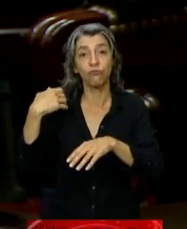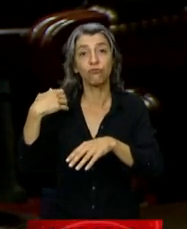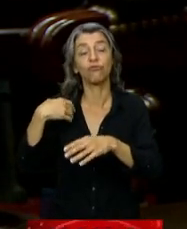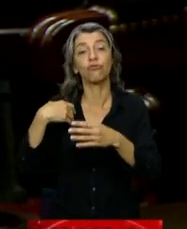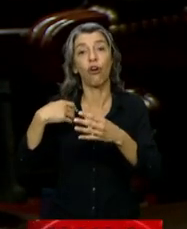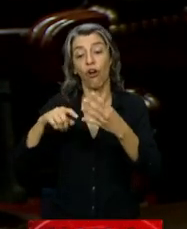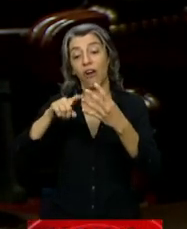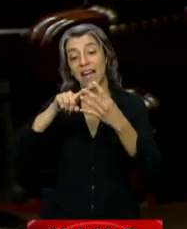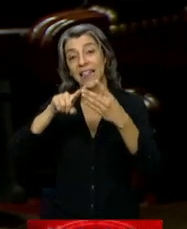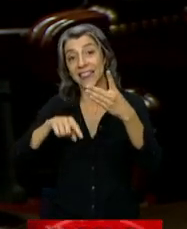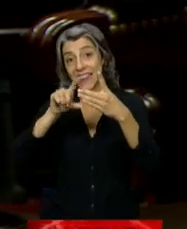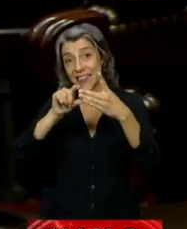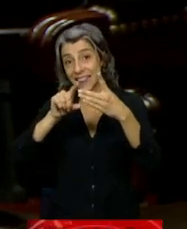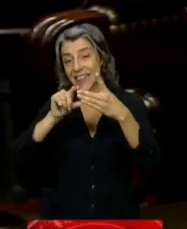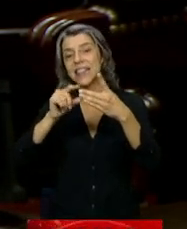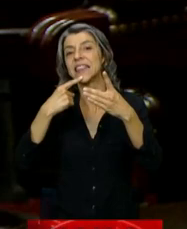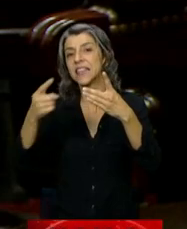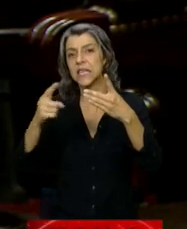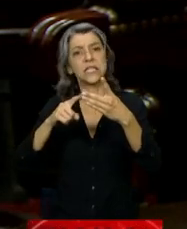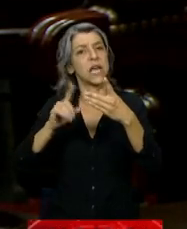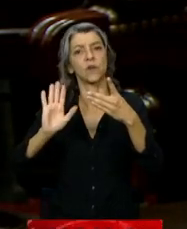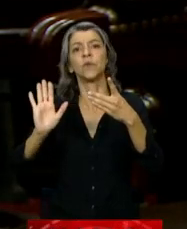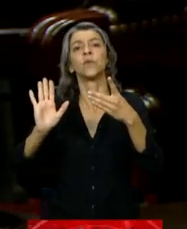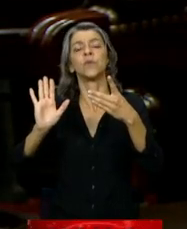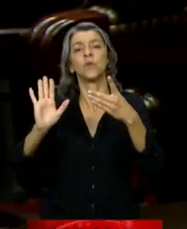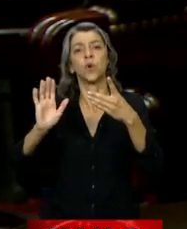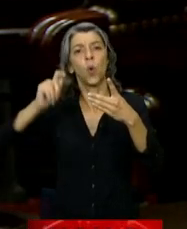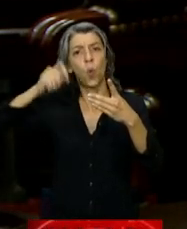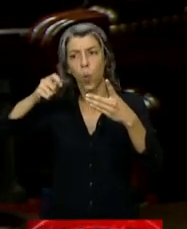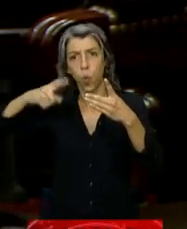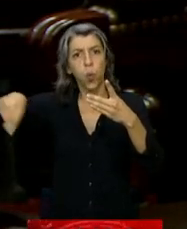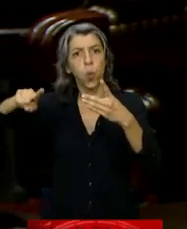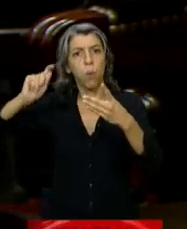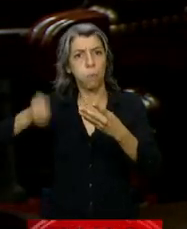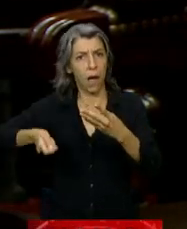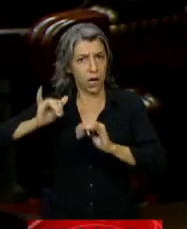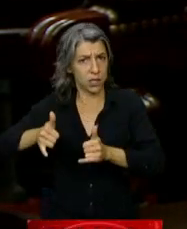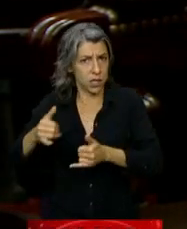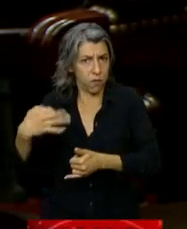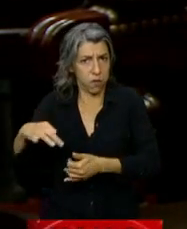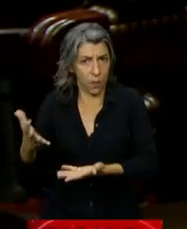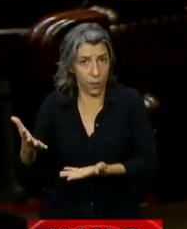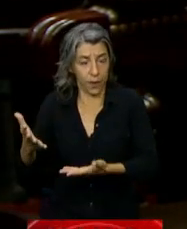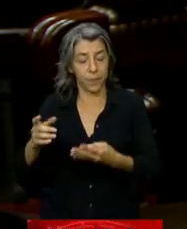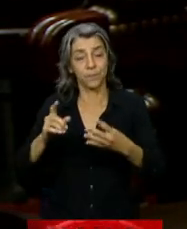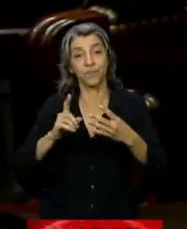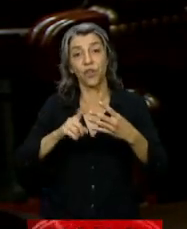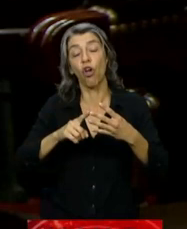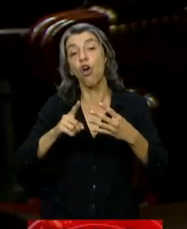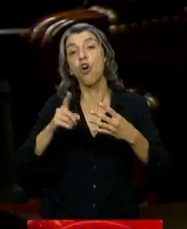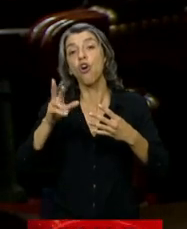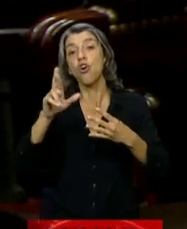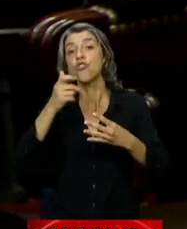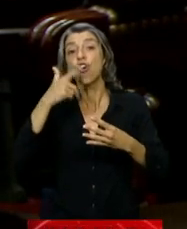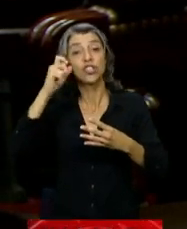debían pagar impuesto a las ganancias, que debían pagar impuesto a las ganancias, perdón. Es más, Rosenkrantz llegó a decir que